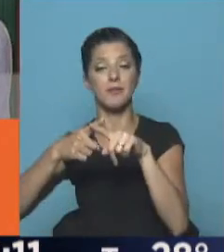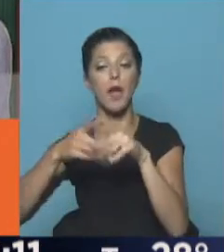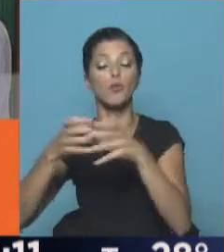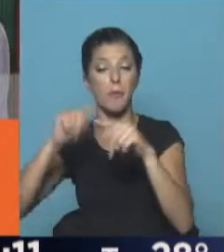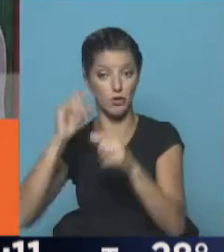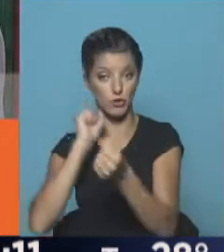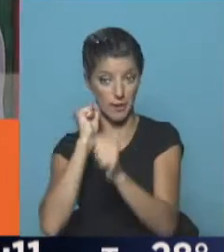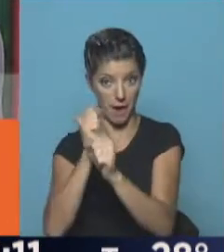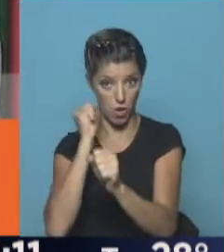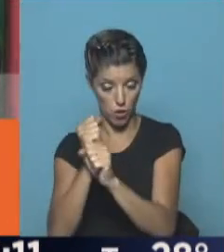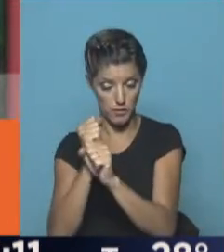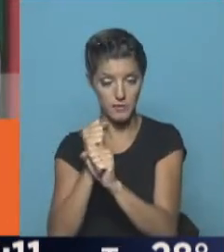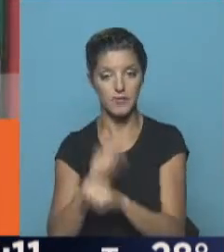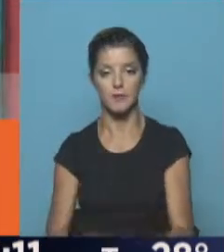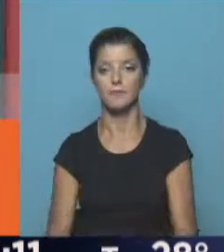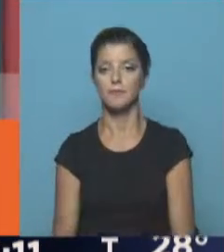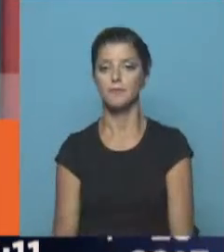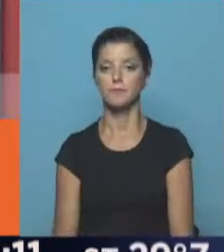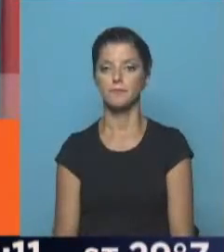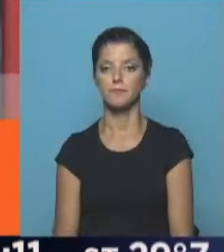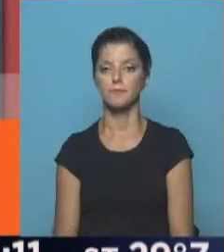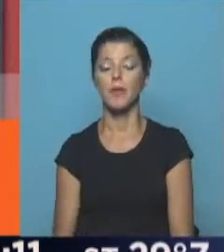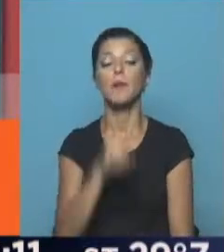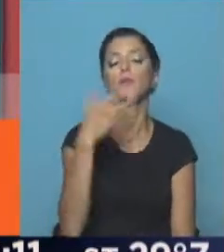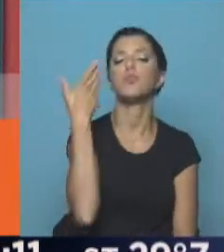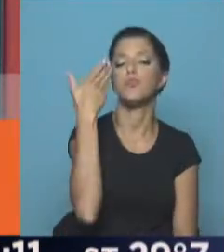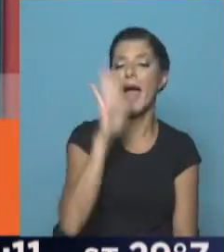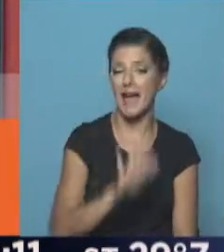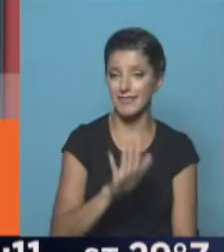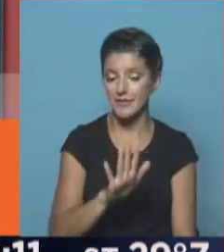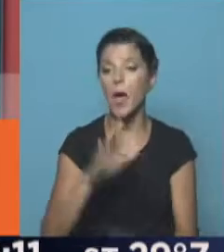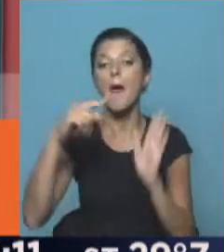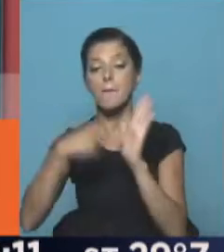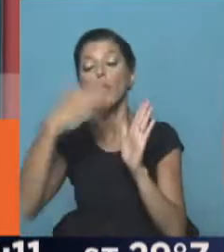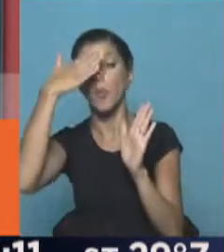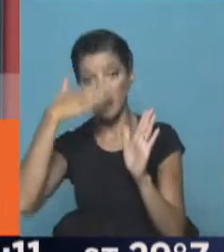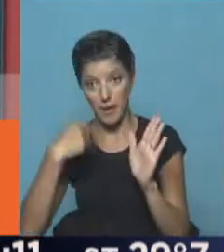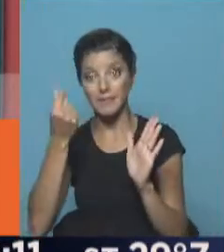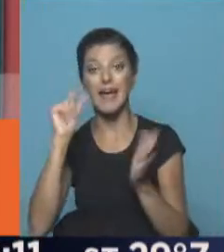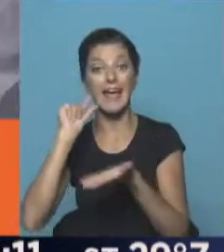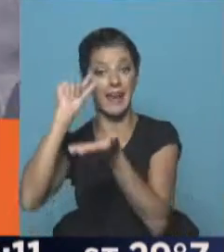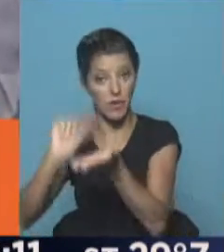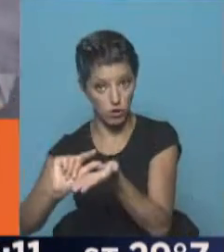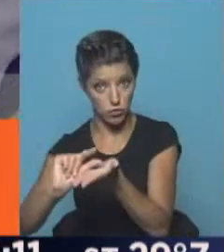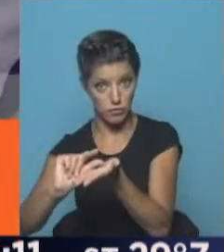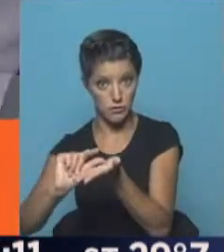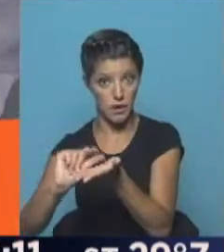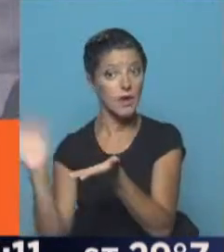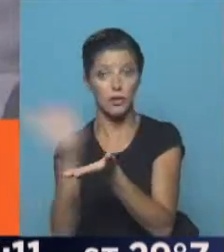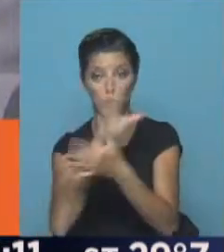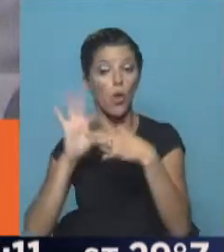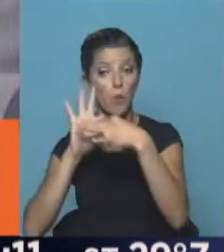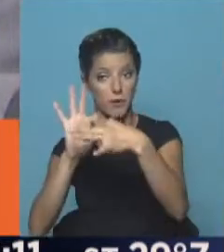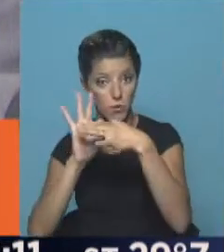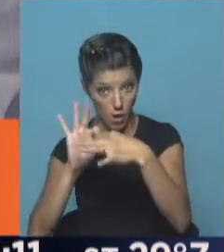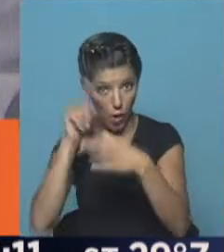la verdad es que los flujos crediticios y aquellos que también formaba parte de los giros